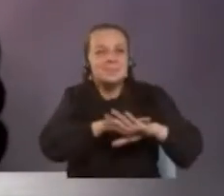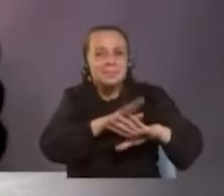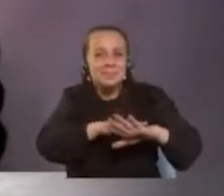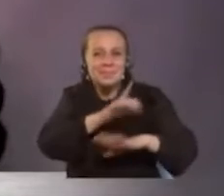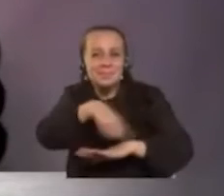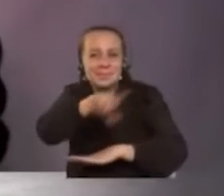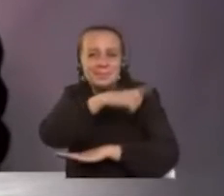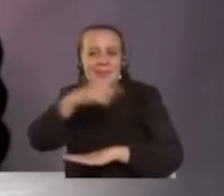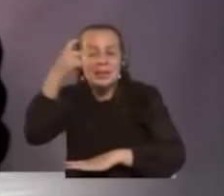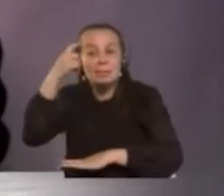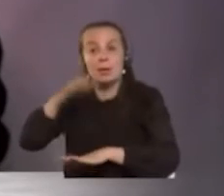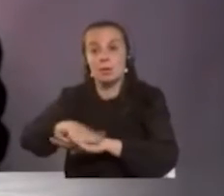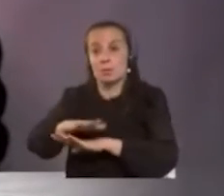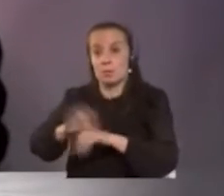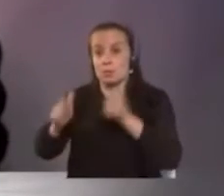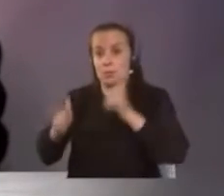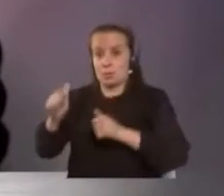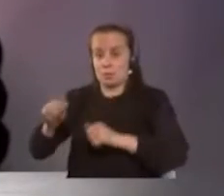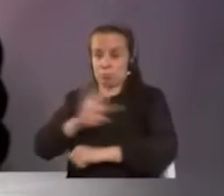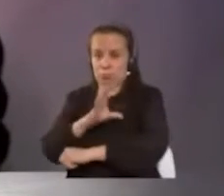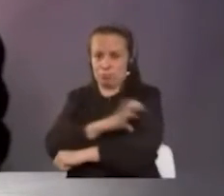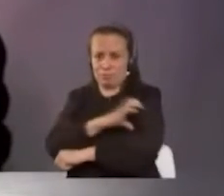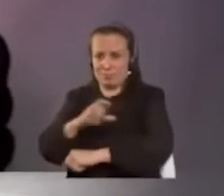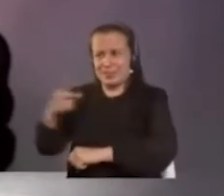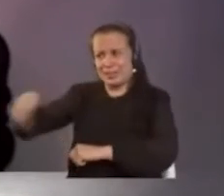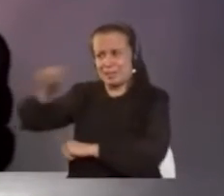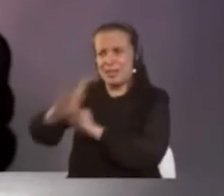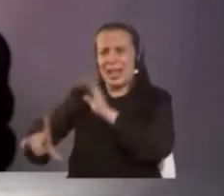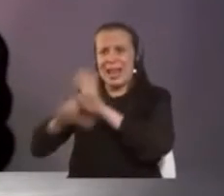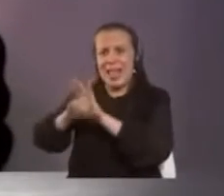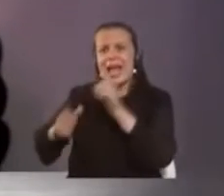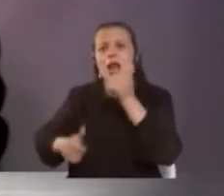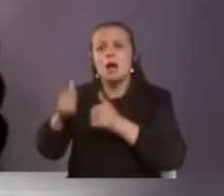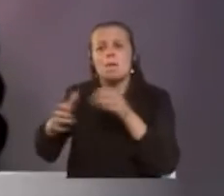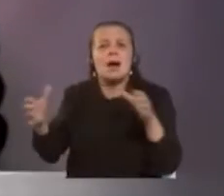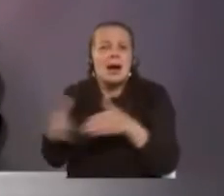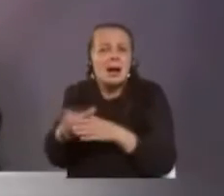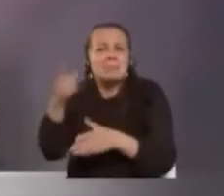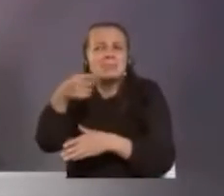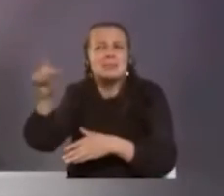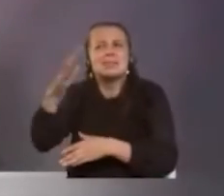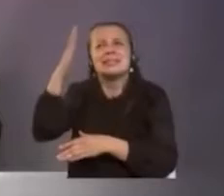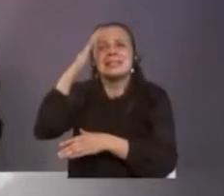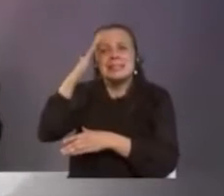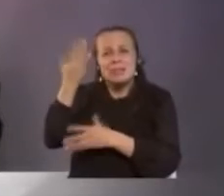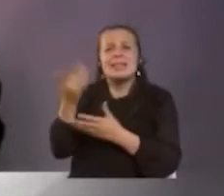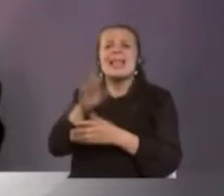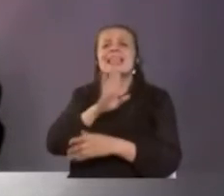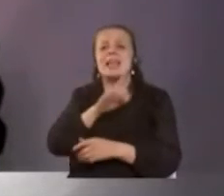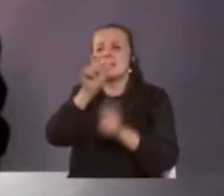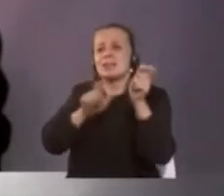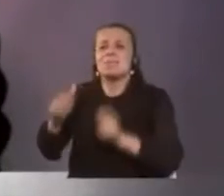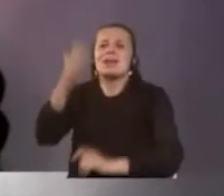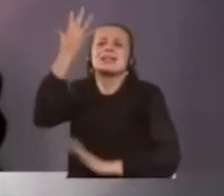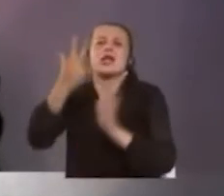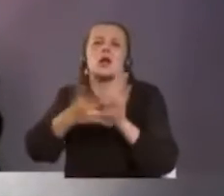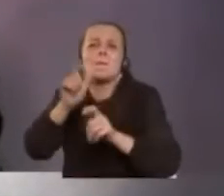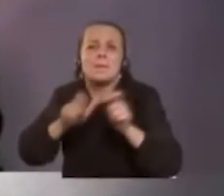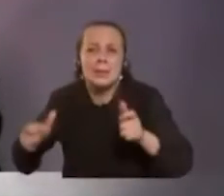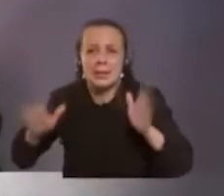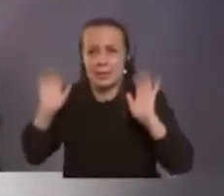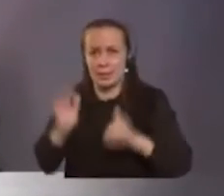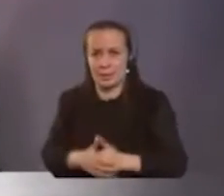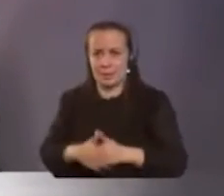la fuerza legal la tiene, es el escrutinio. Es un escrutinio en el que participan 5.000 jueces de la República. Entonces,